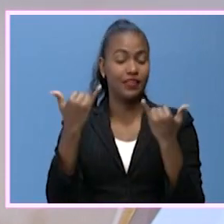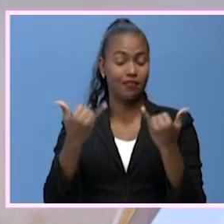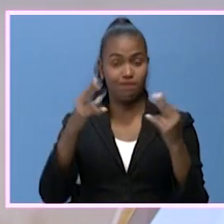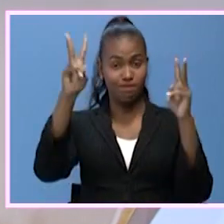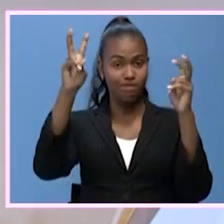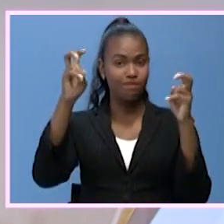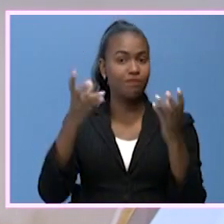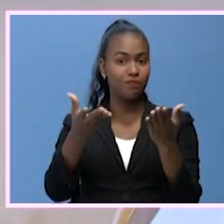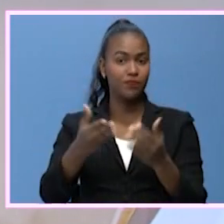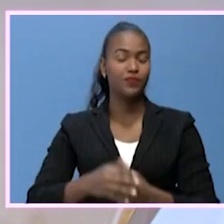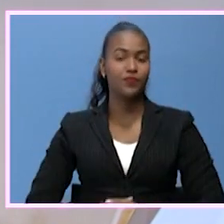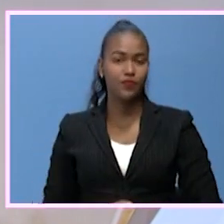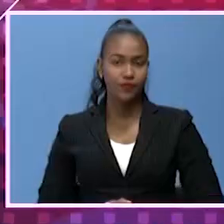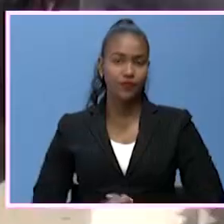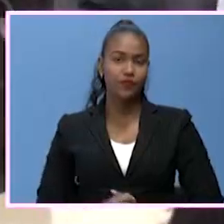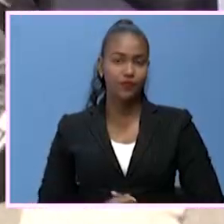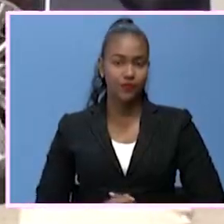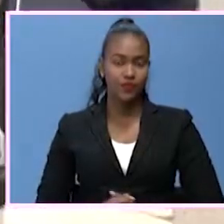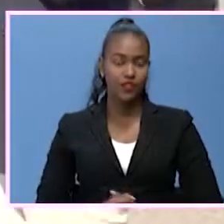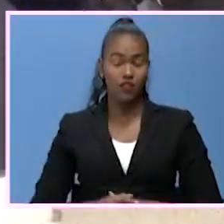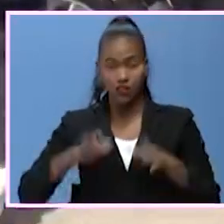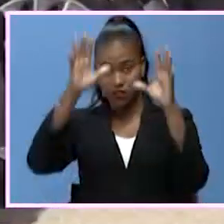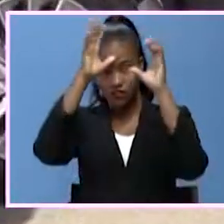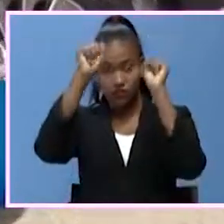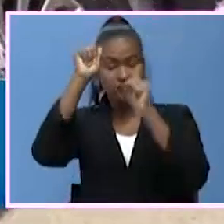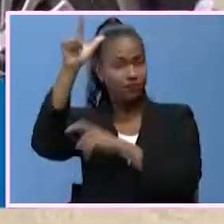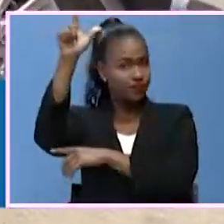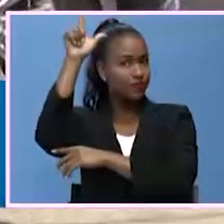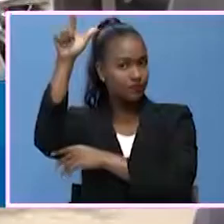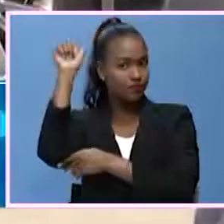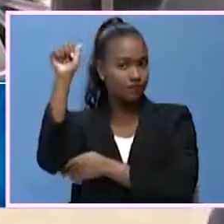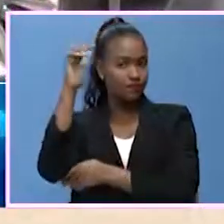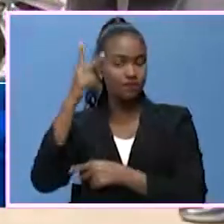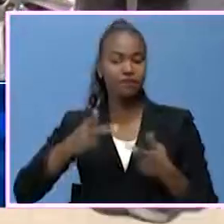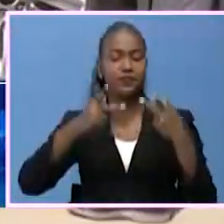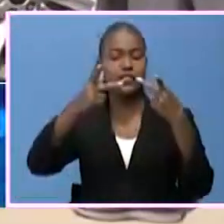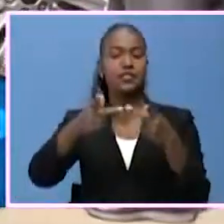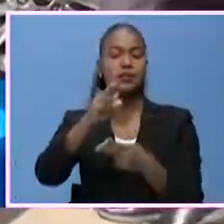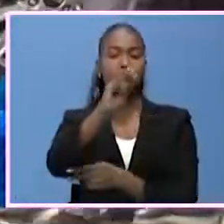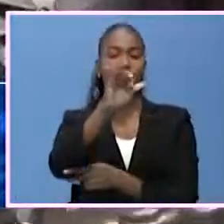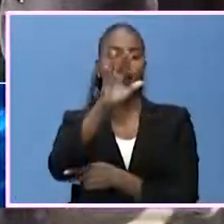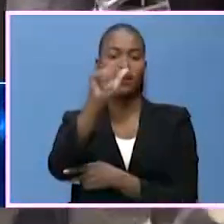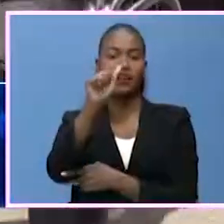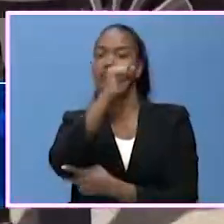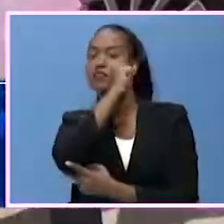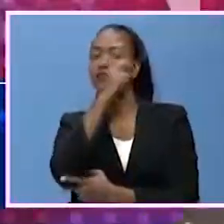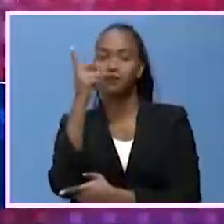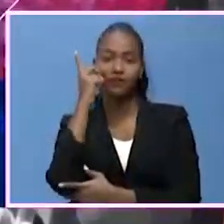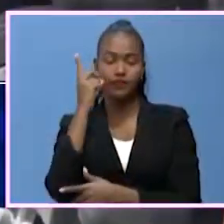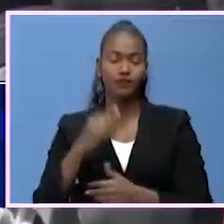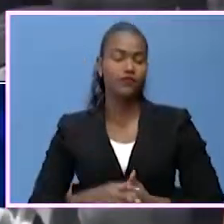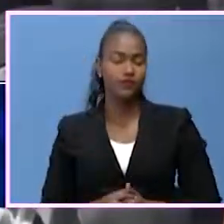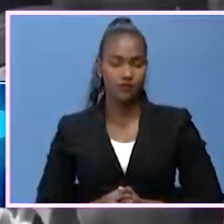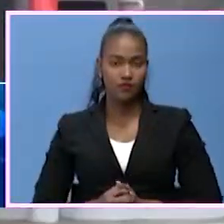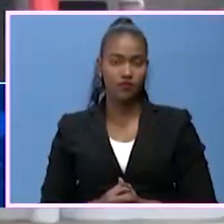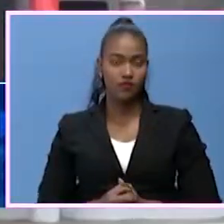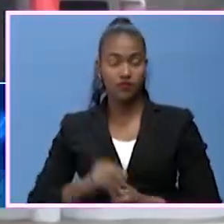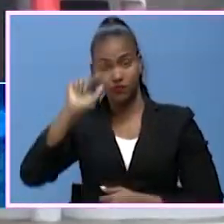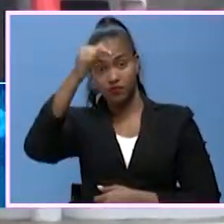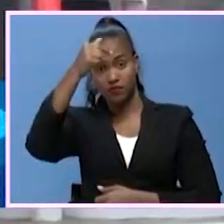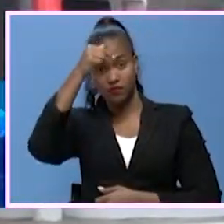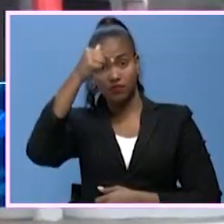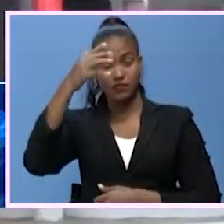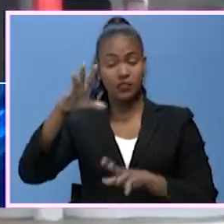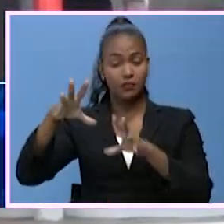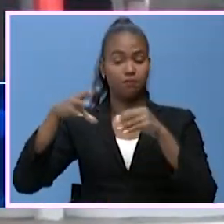los titulares. El presidente Luis Abinader visita el Merca Santo Domingo. El gobierno